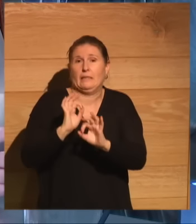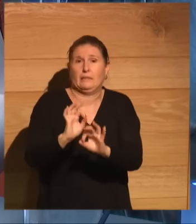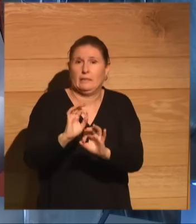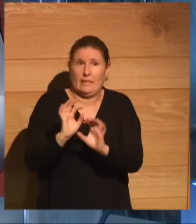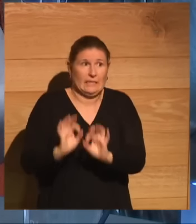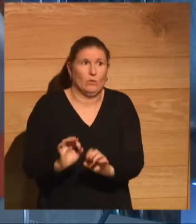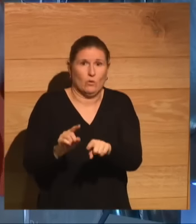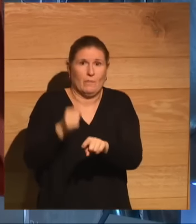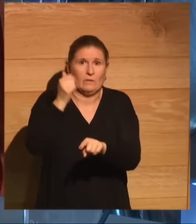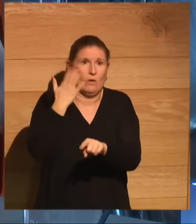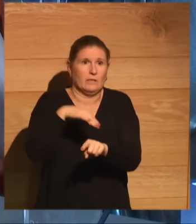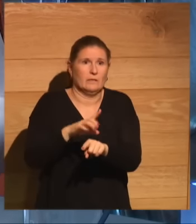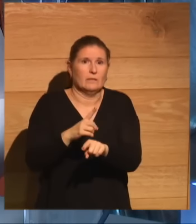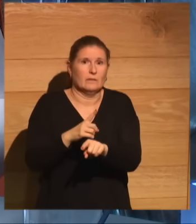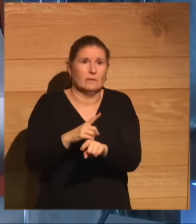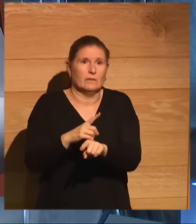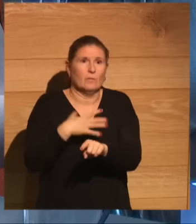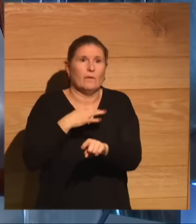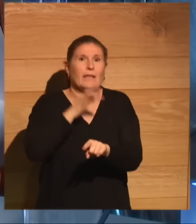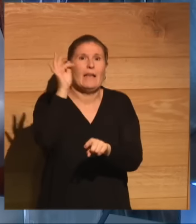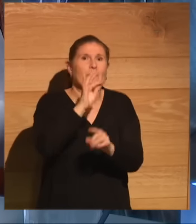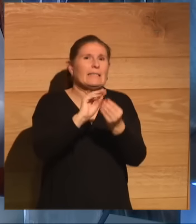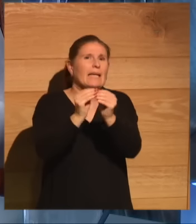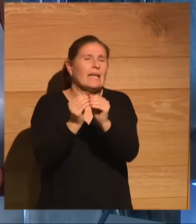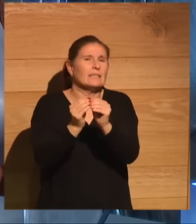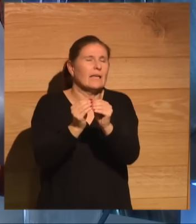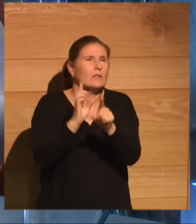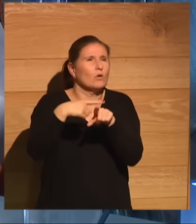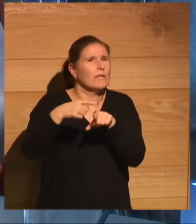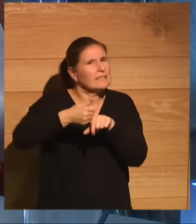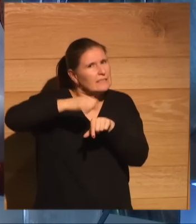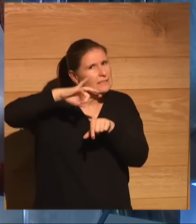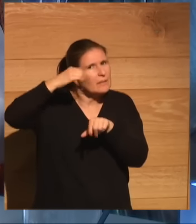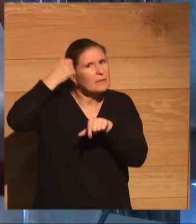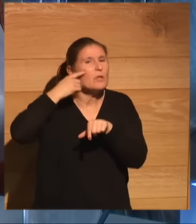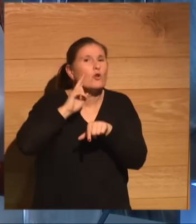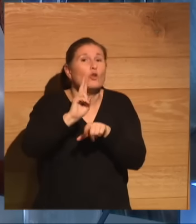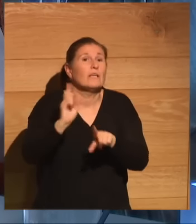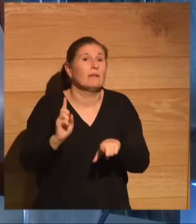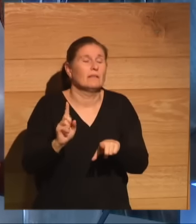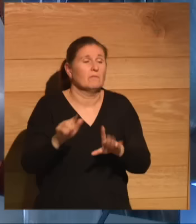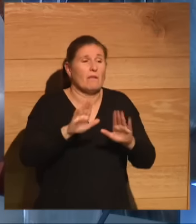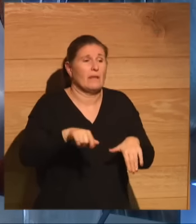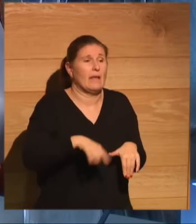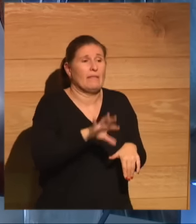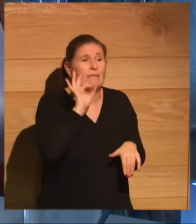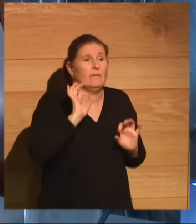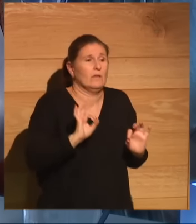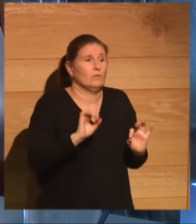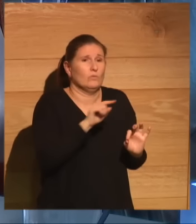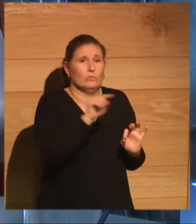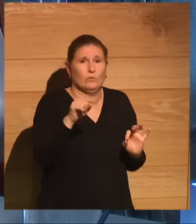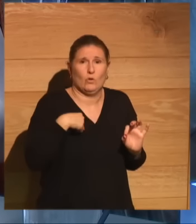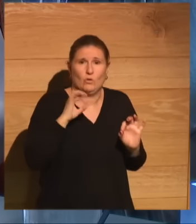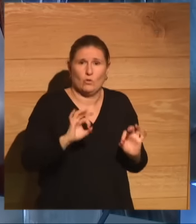cosas, pero no se ven en la pantalla, no es un insulto, ¿eh? Es simplemente que es que él ha decidido... Decisión, que, claro, sí. Eso es verdad, y sin